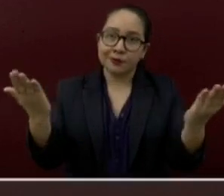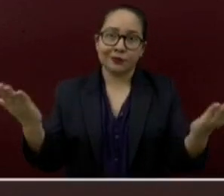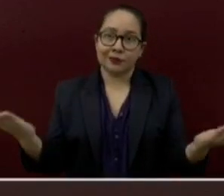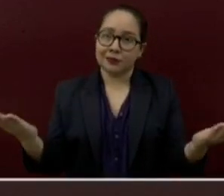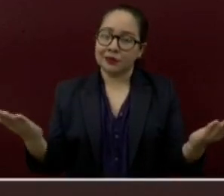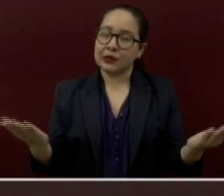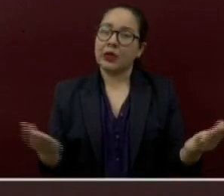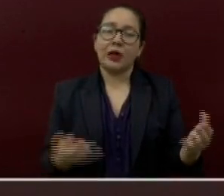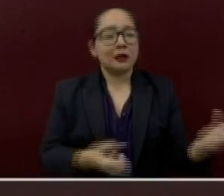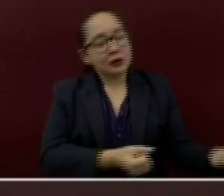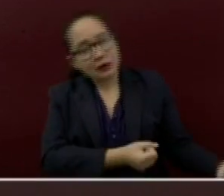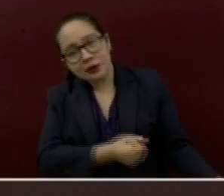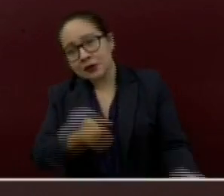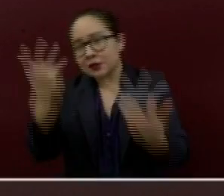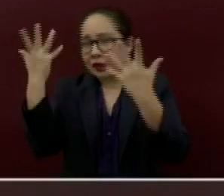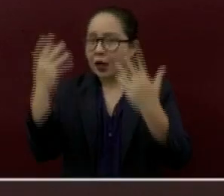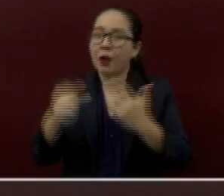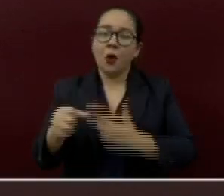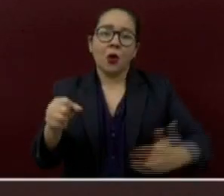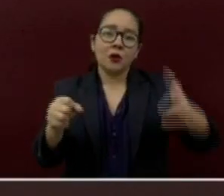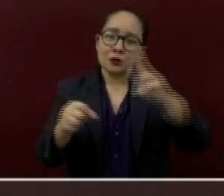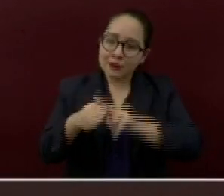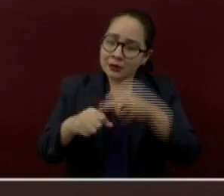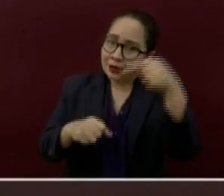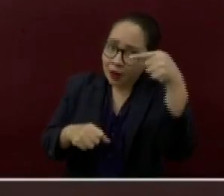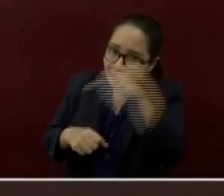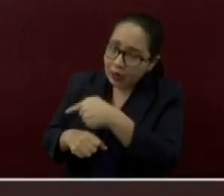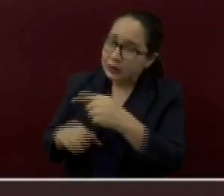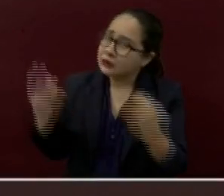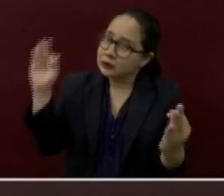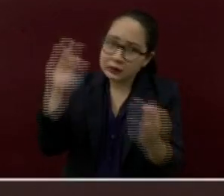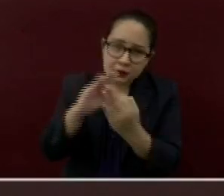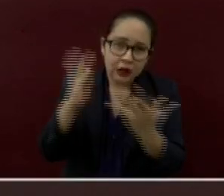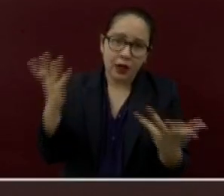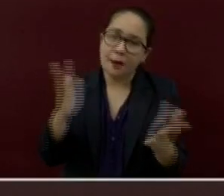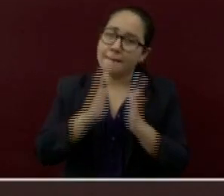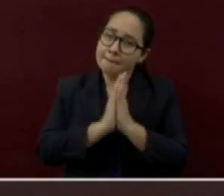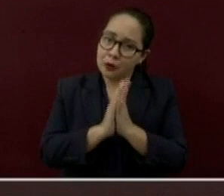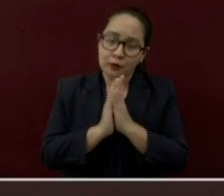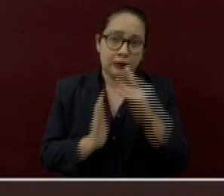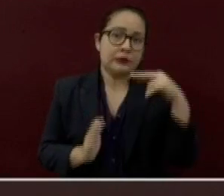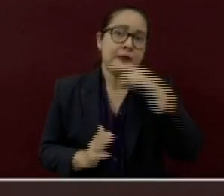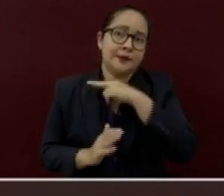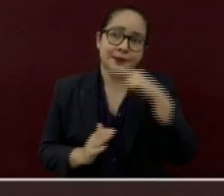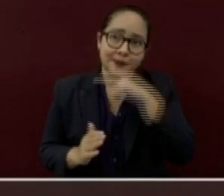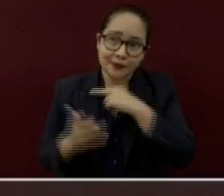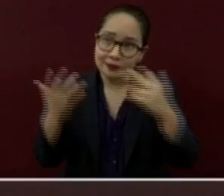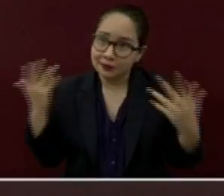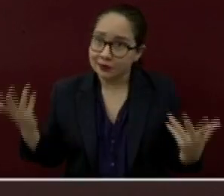lleven al hospital del sector salud más cercano a su domicilio